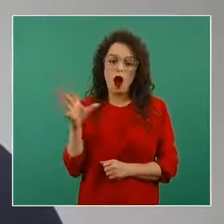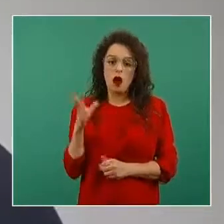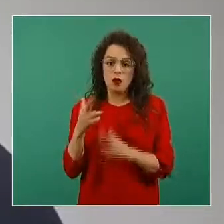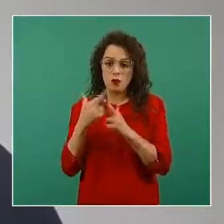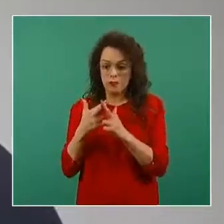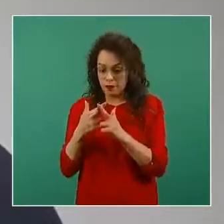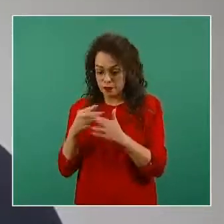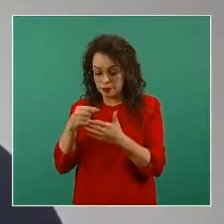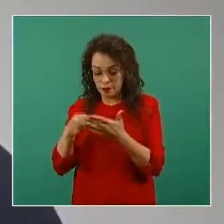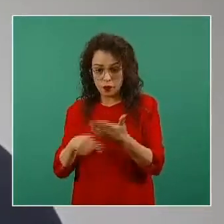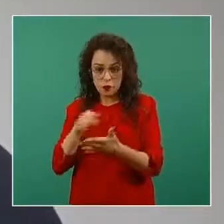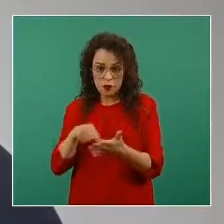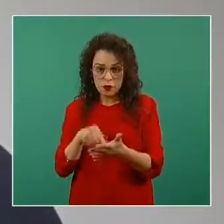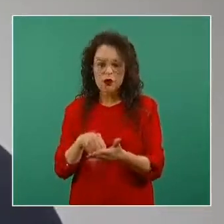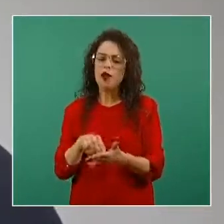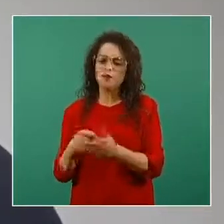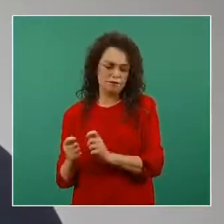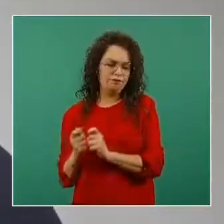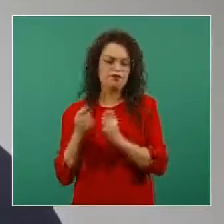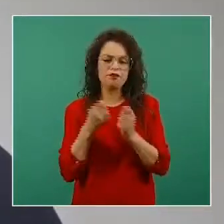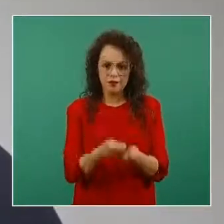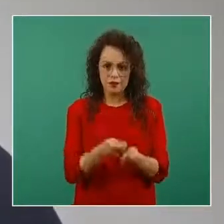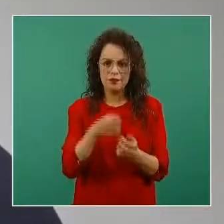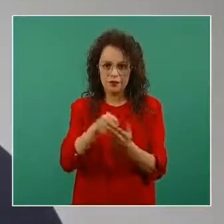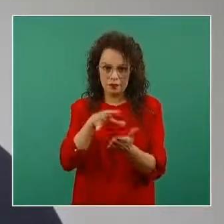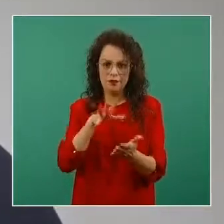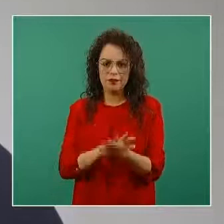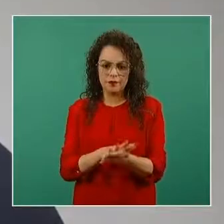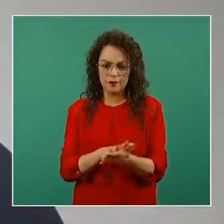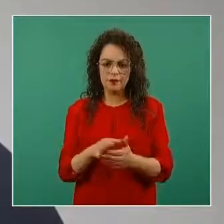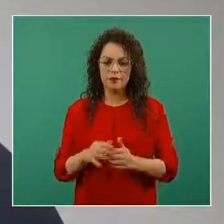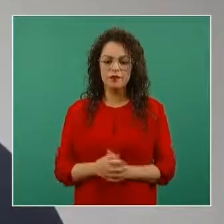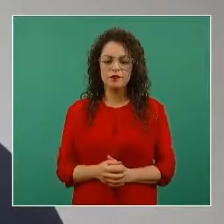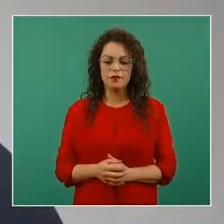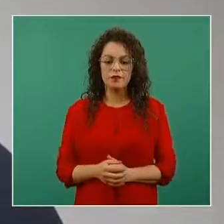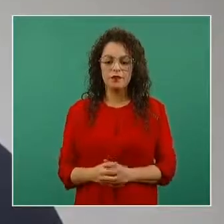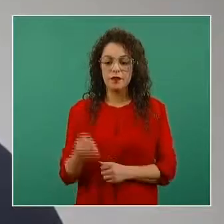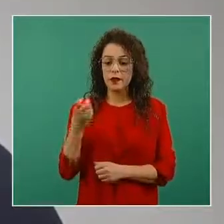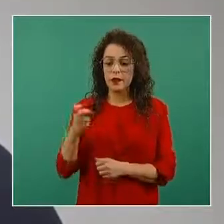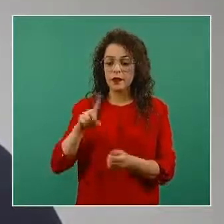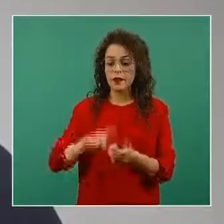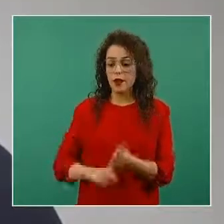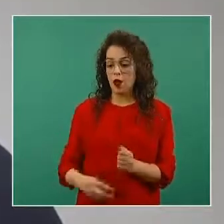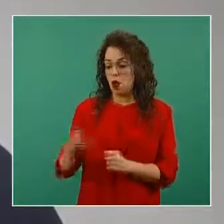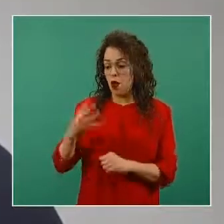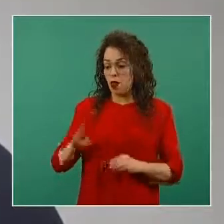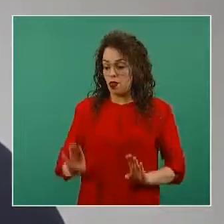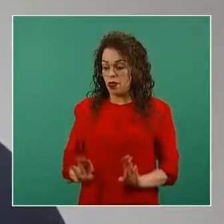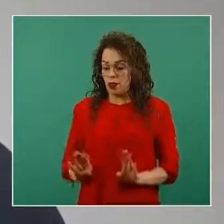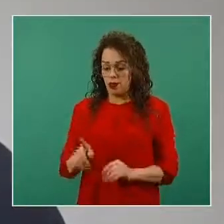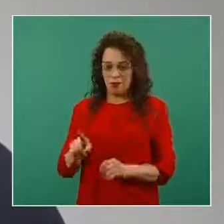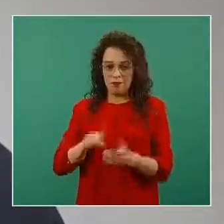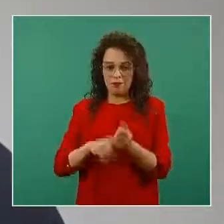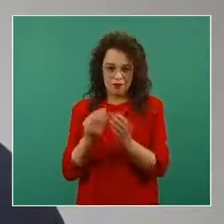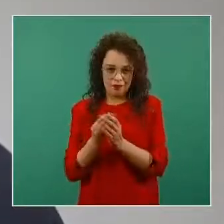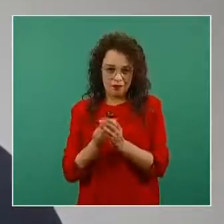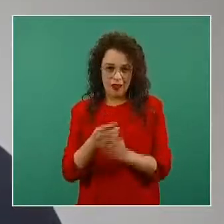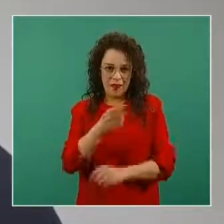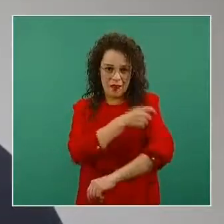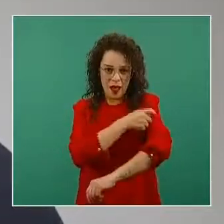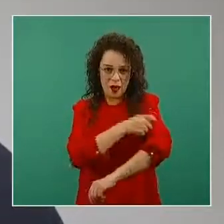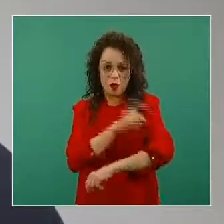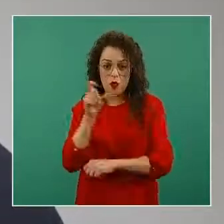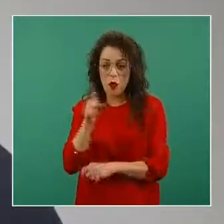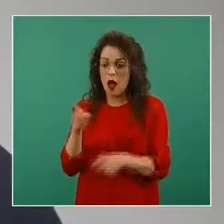algunas de las contraindicaciones de las vacunas, de estos 4 tipos de vacunas, es precisamente que si uno se encuentra en el momento en que le toca